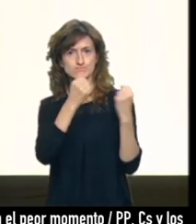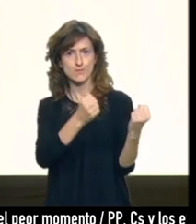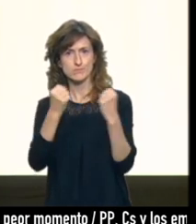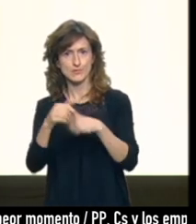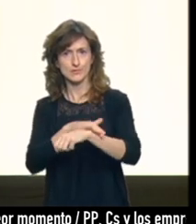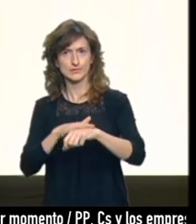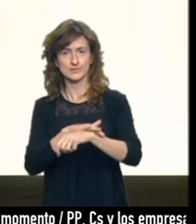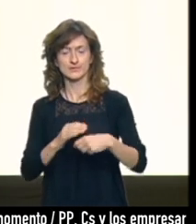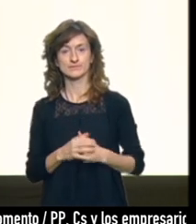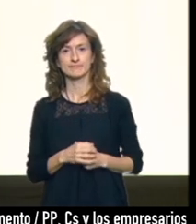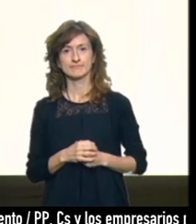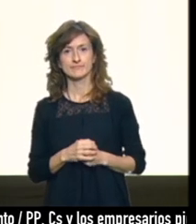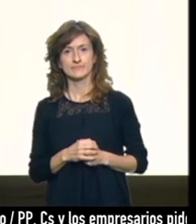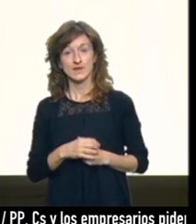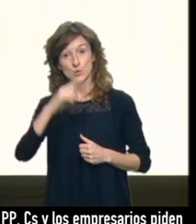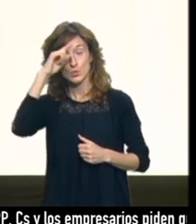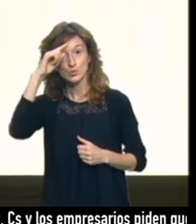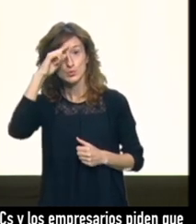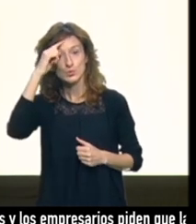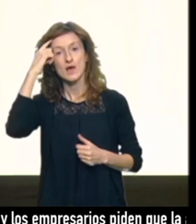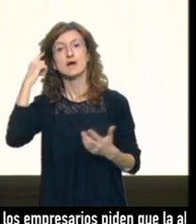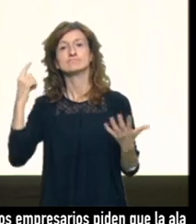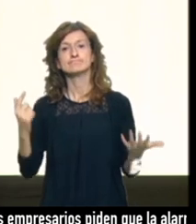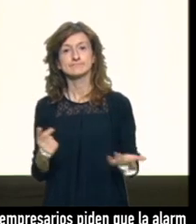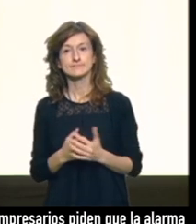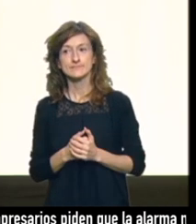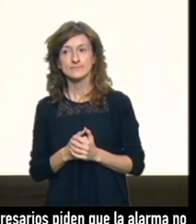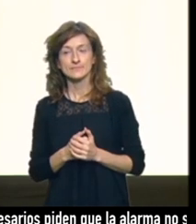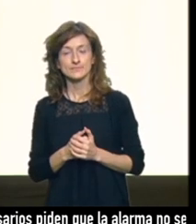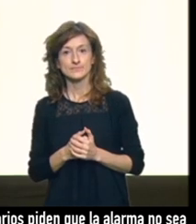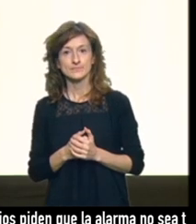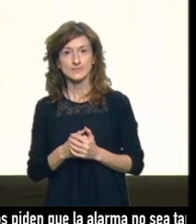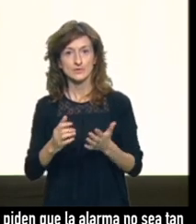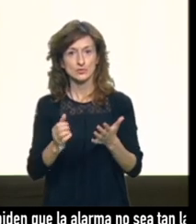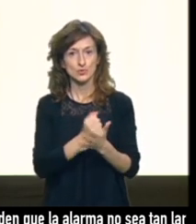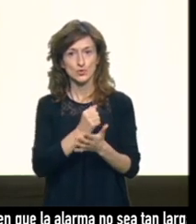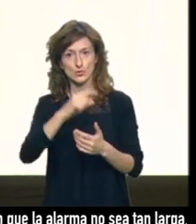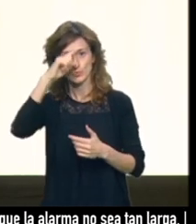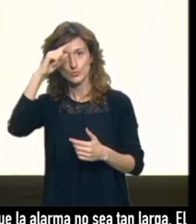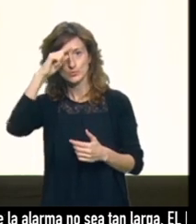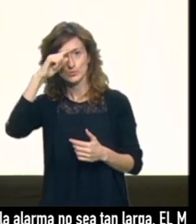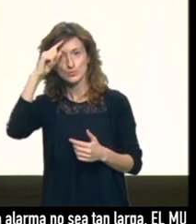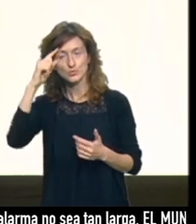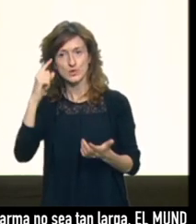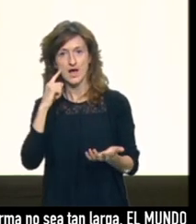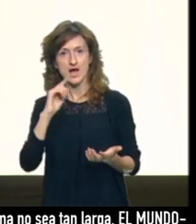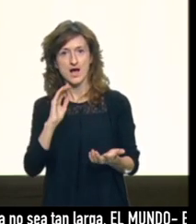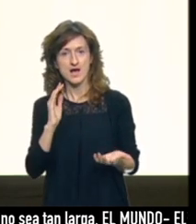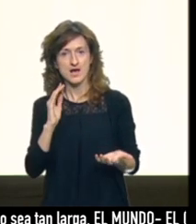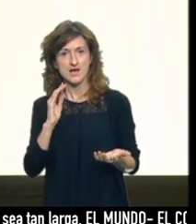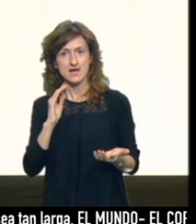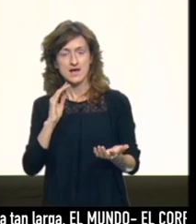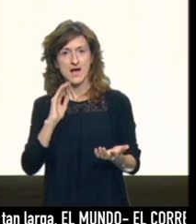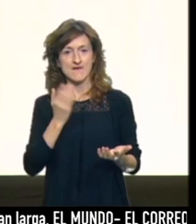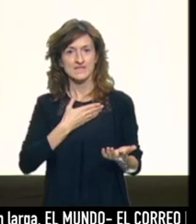autoridades, que la cultura, en la totalidad de su expresión, no se vea contagiada